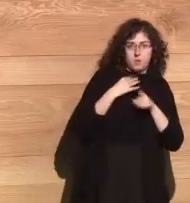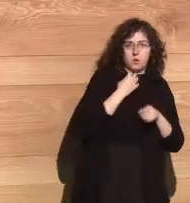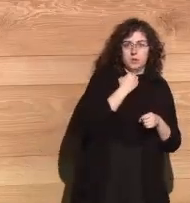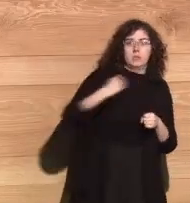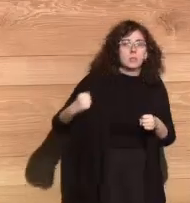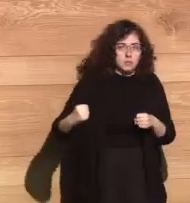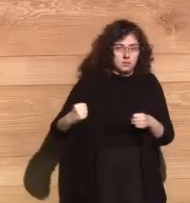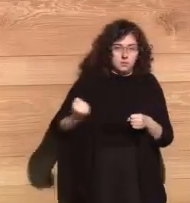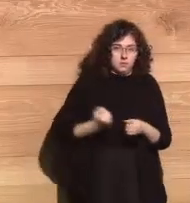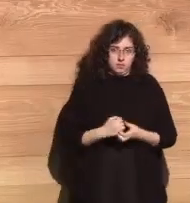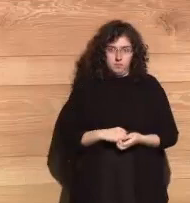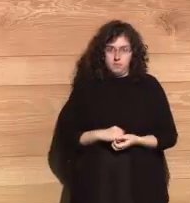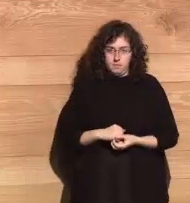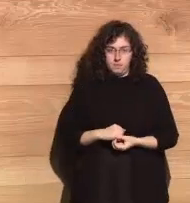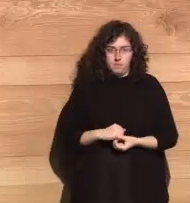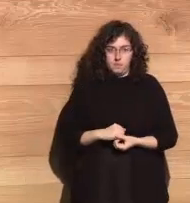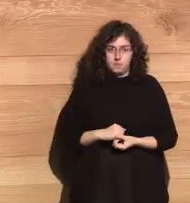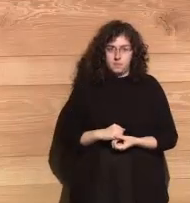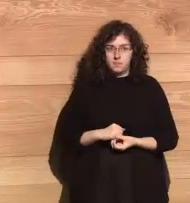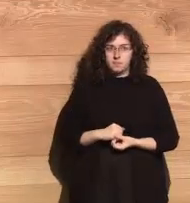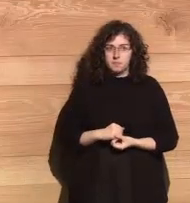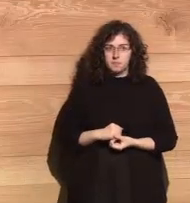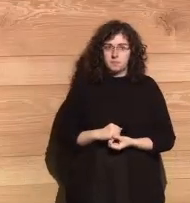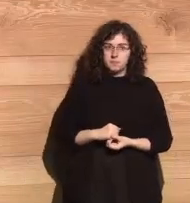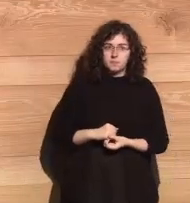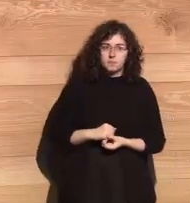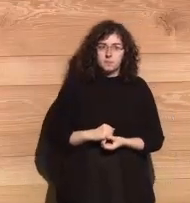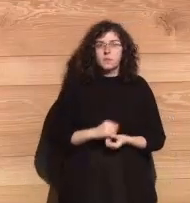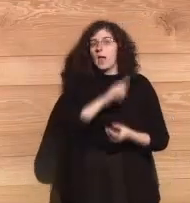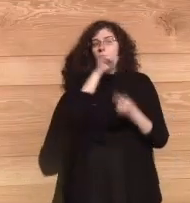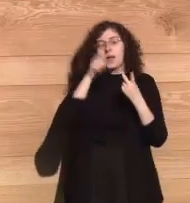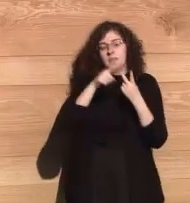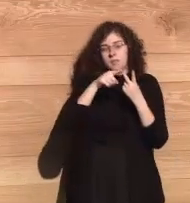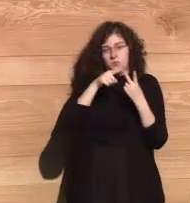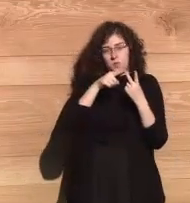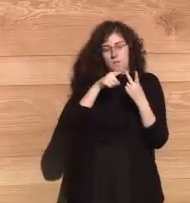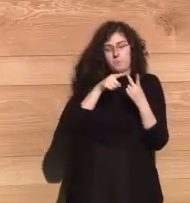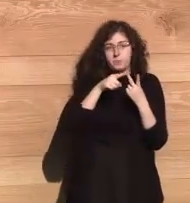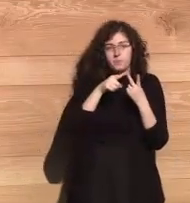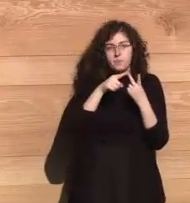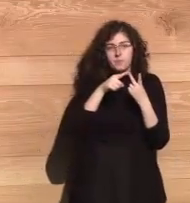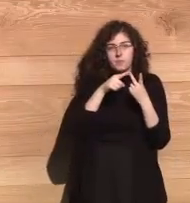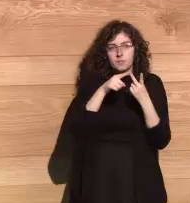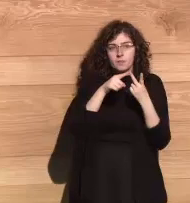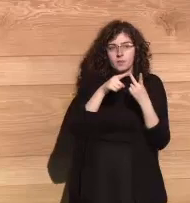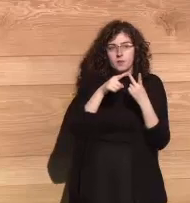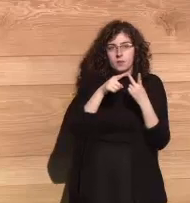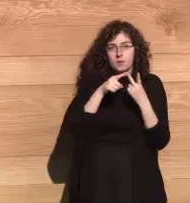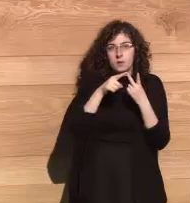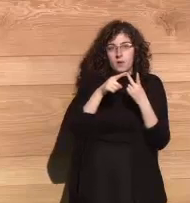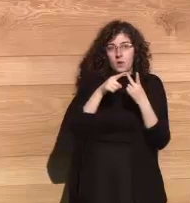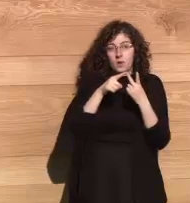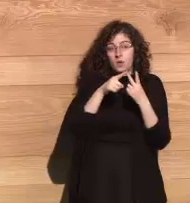¿no? Me quita eso del pescuezo, ¿no? Segunda vez, ya con la Leica, una vez me mandaron una Leica